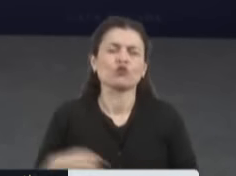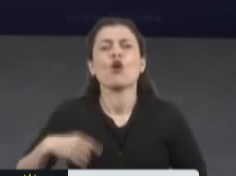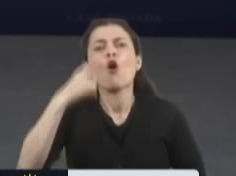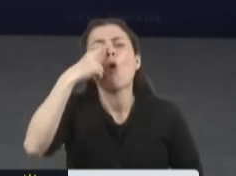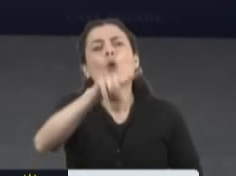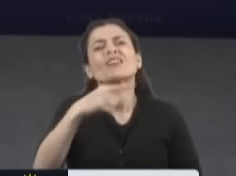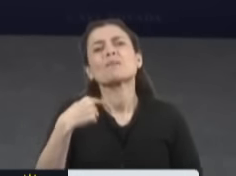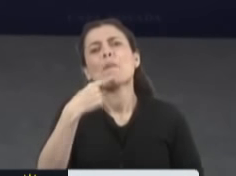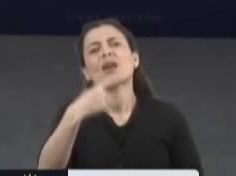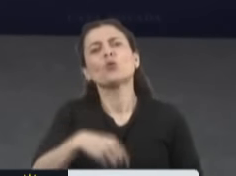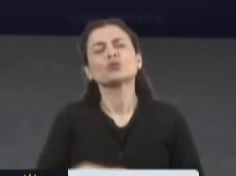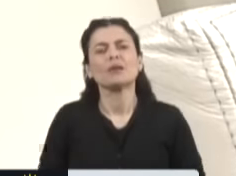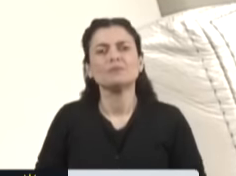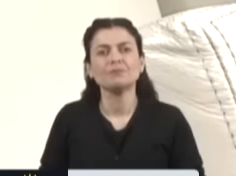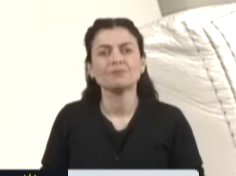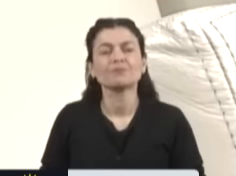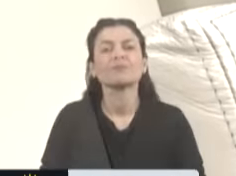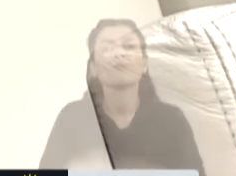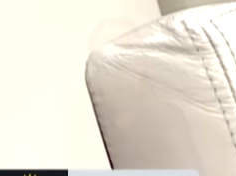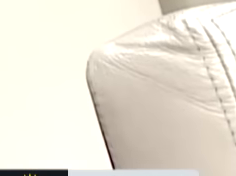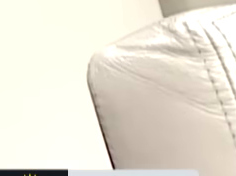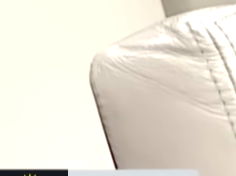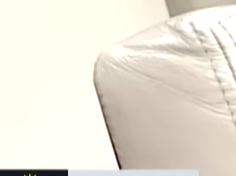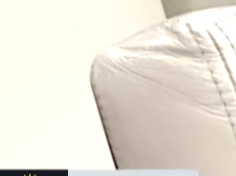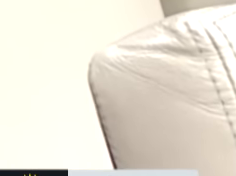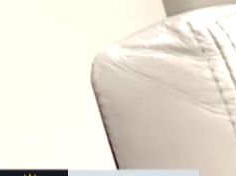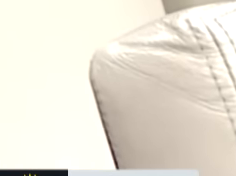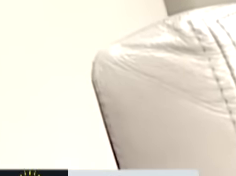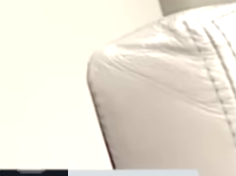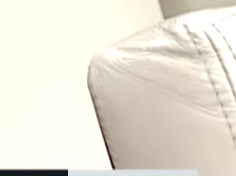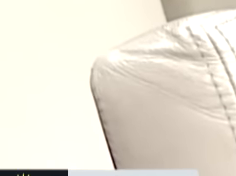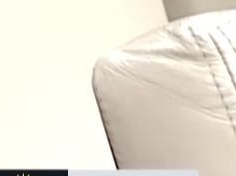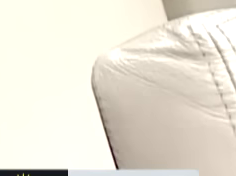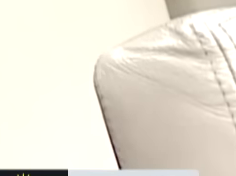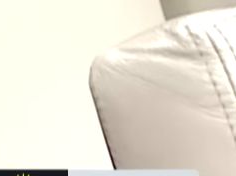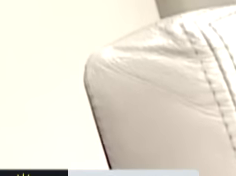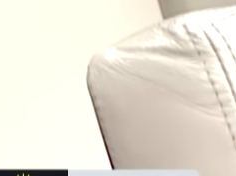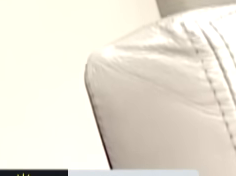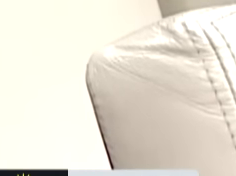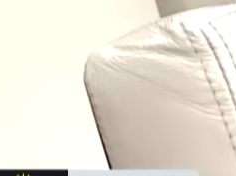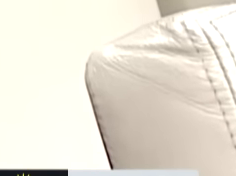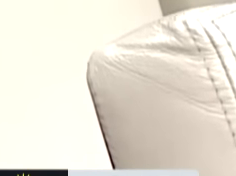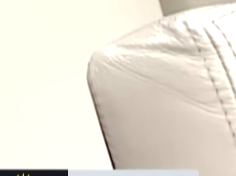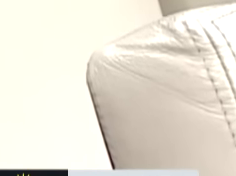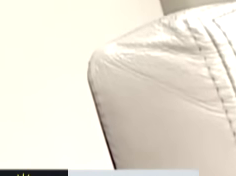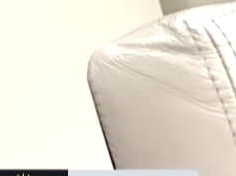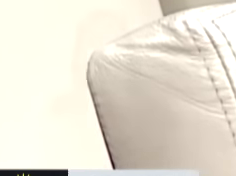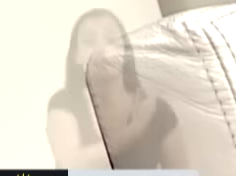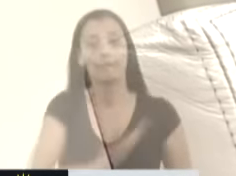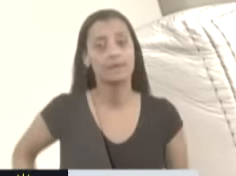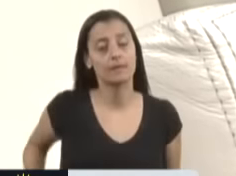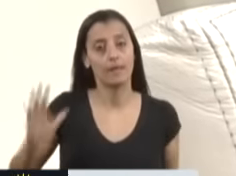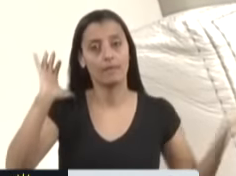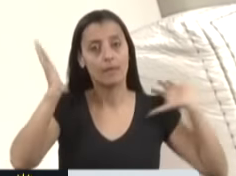pregunta Estela Sí buenos días Manuel la gn de a 24 bien eh Bueno preguntarte si el presidente Javier